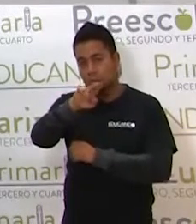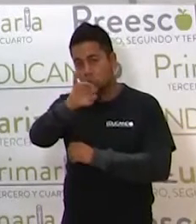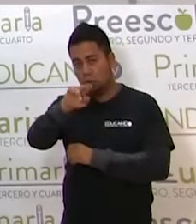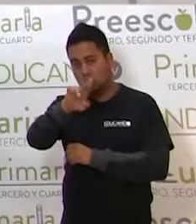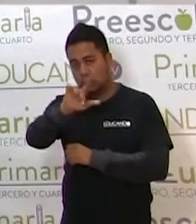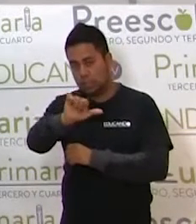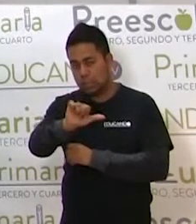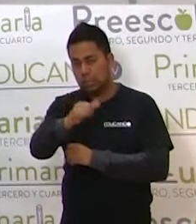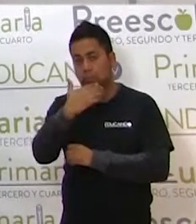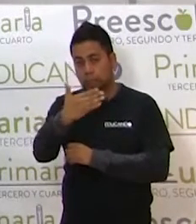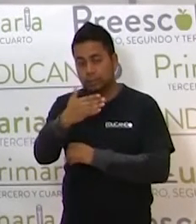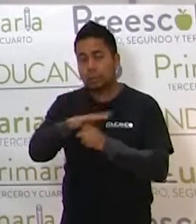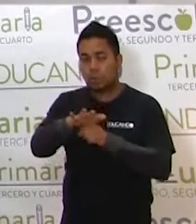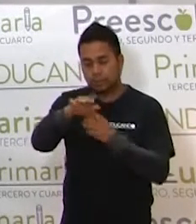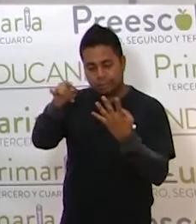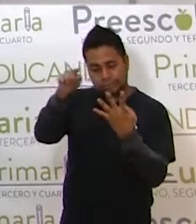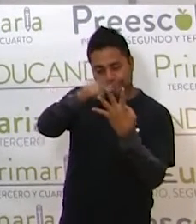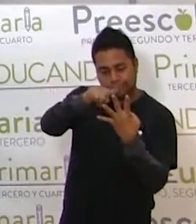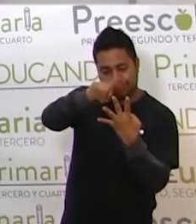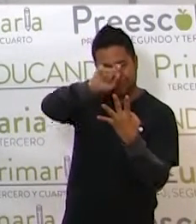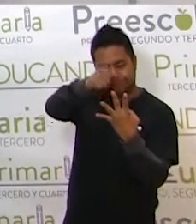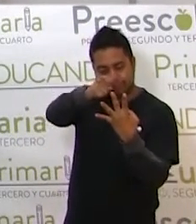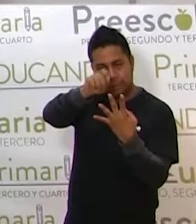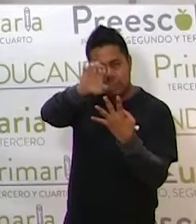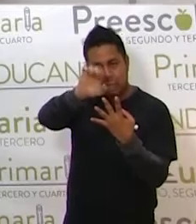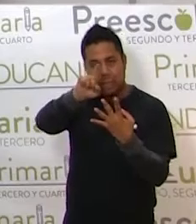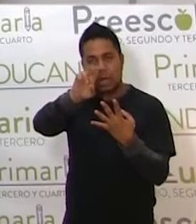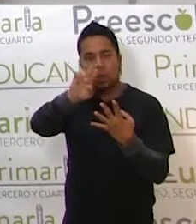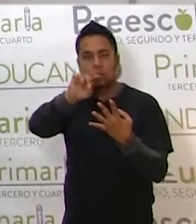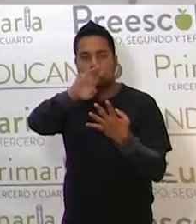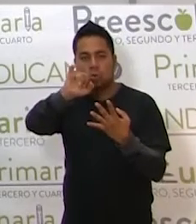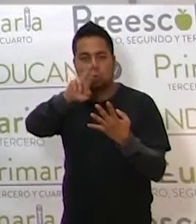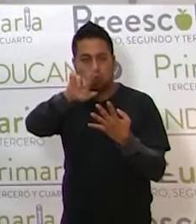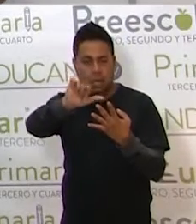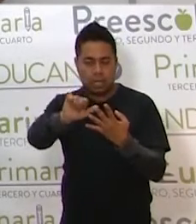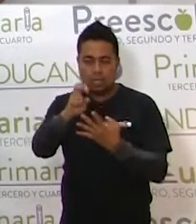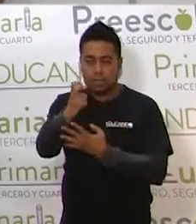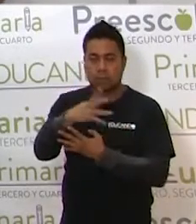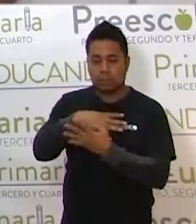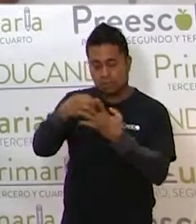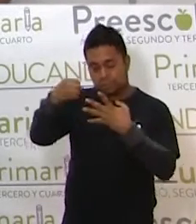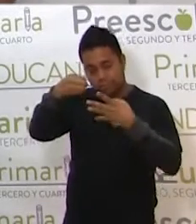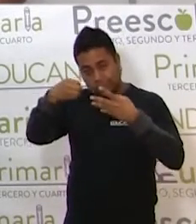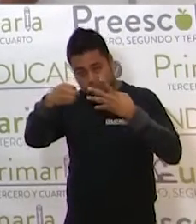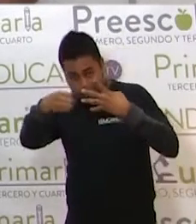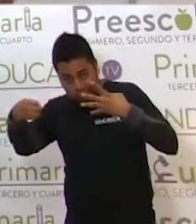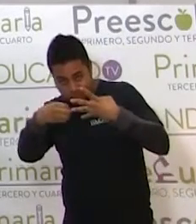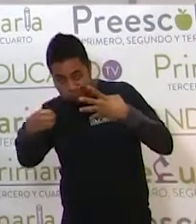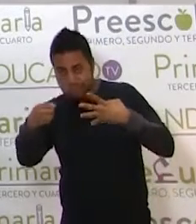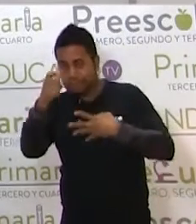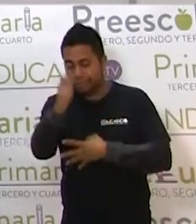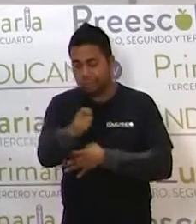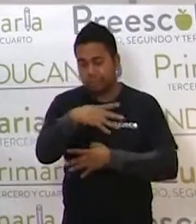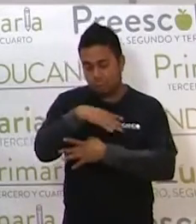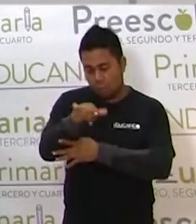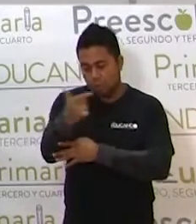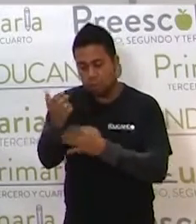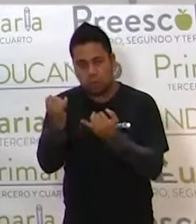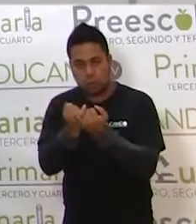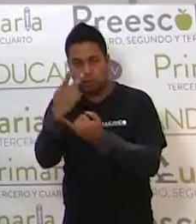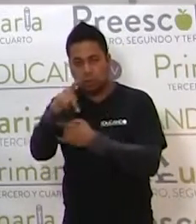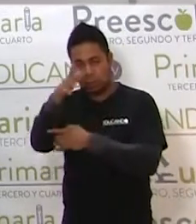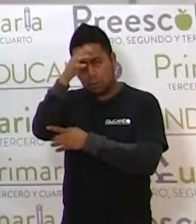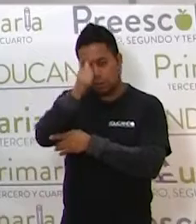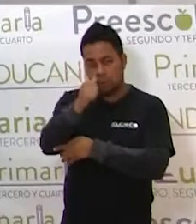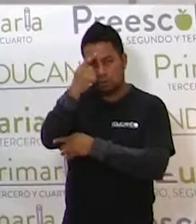lo tanto nuestro verso número tres es igual a 12 pero como nuestra